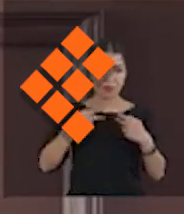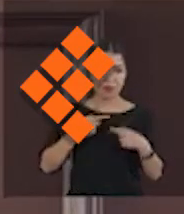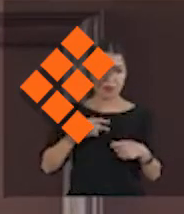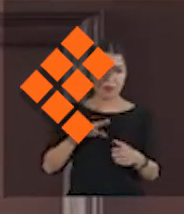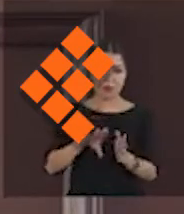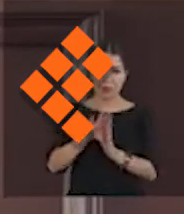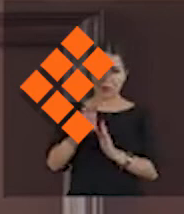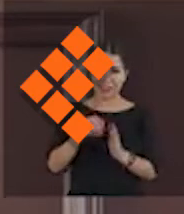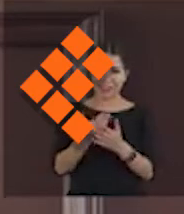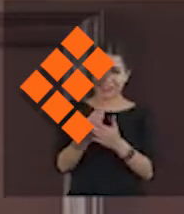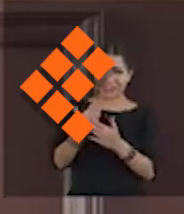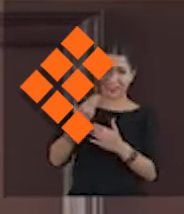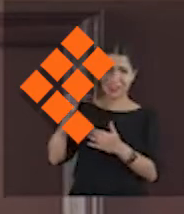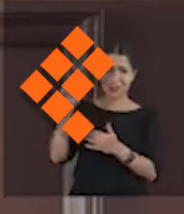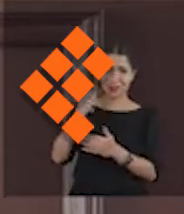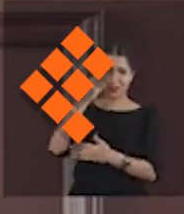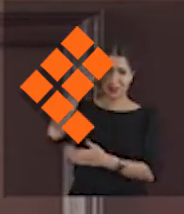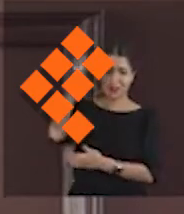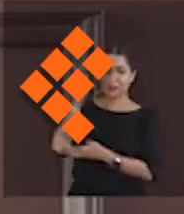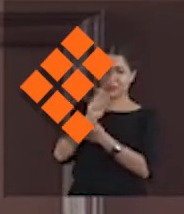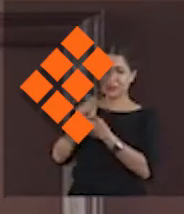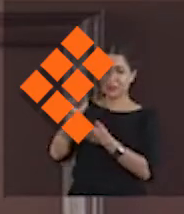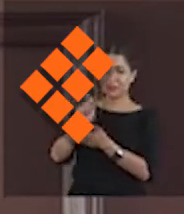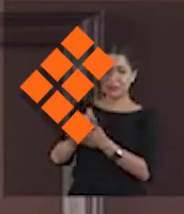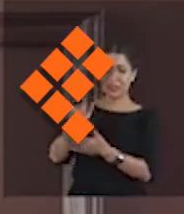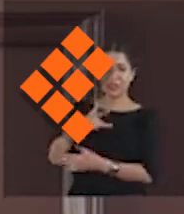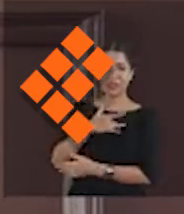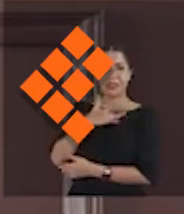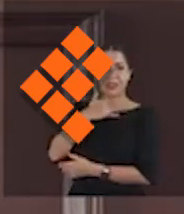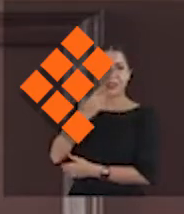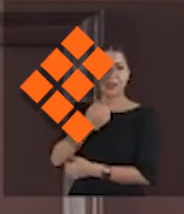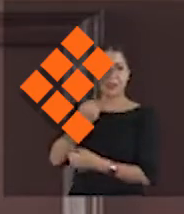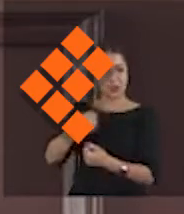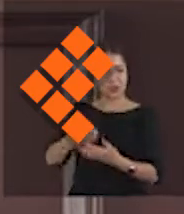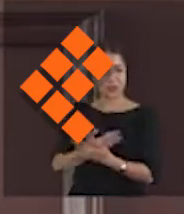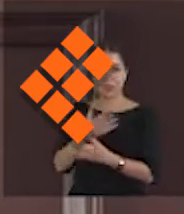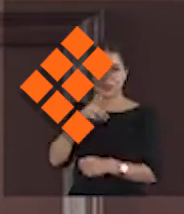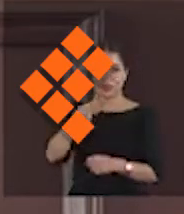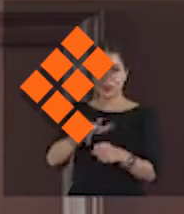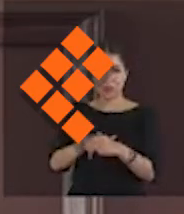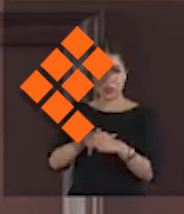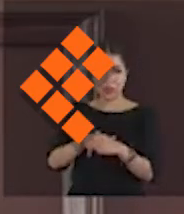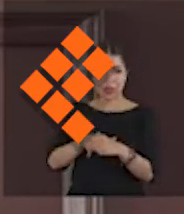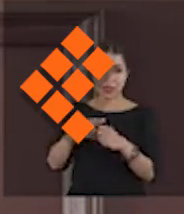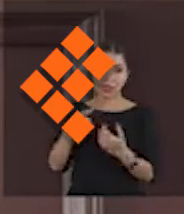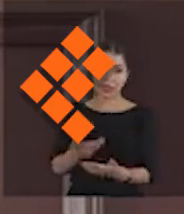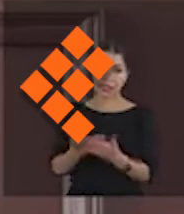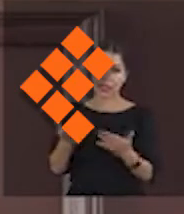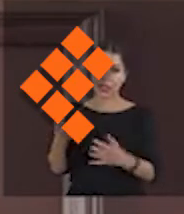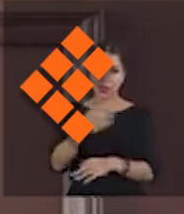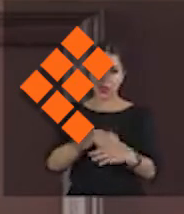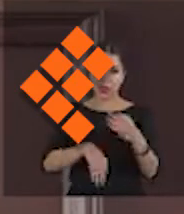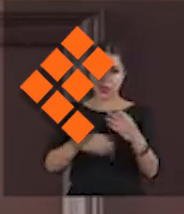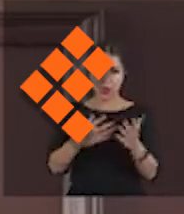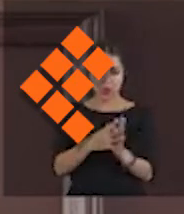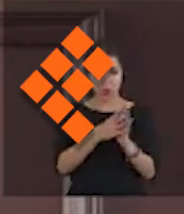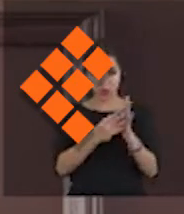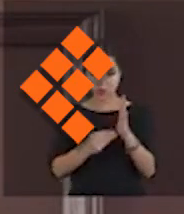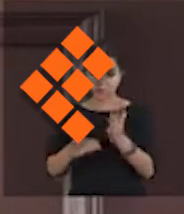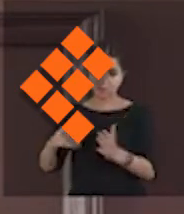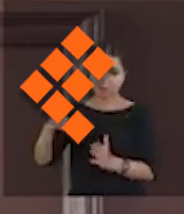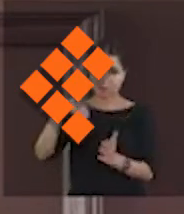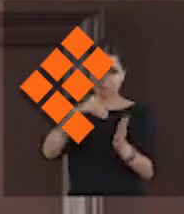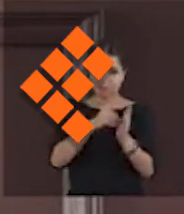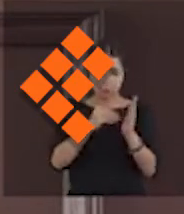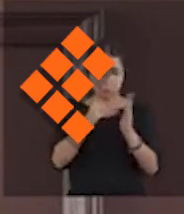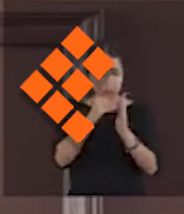de la nación que no se tomó en cuenta explícitamente en la Constitución de Apatzingán, porque las corrientes de